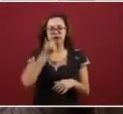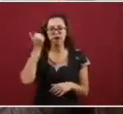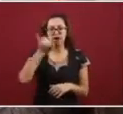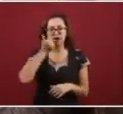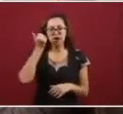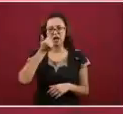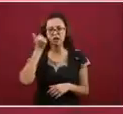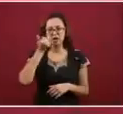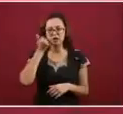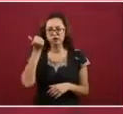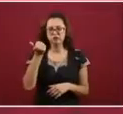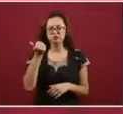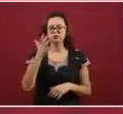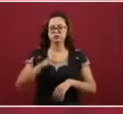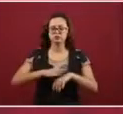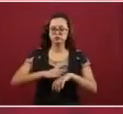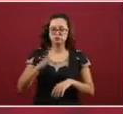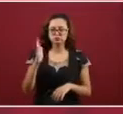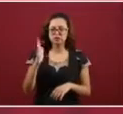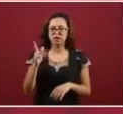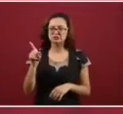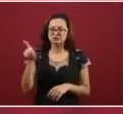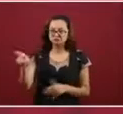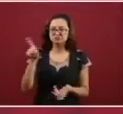alumnos pobres